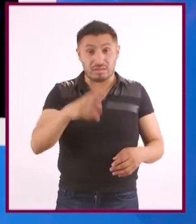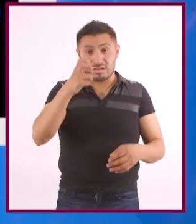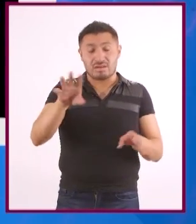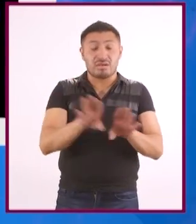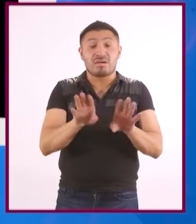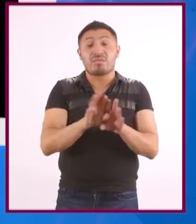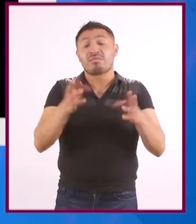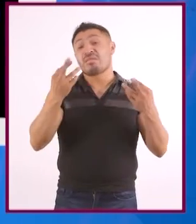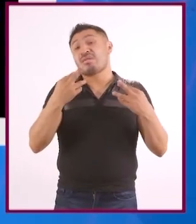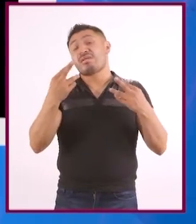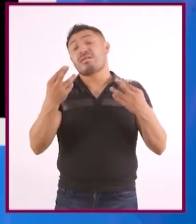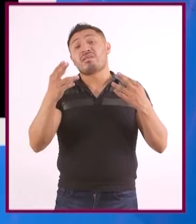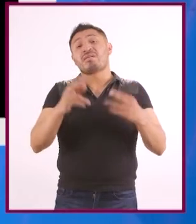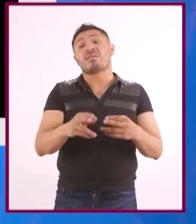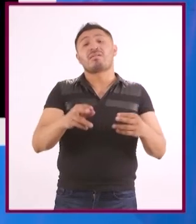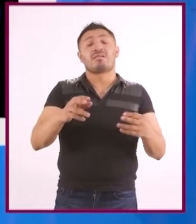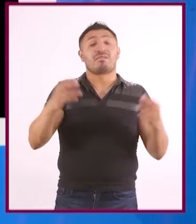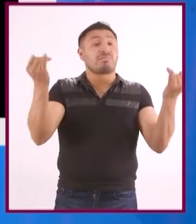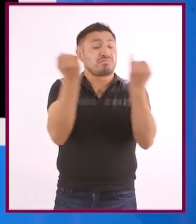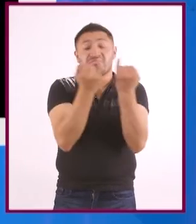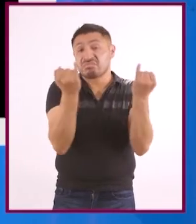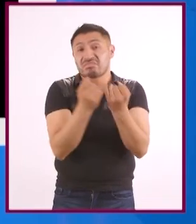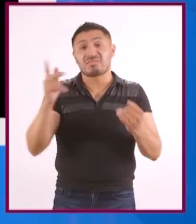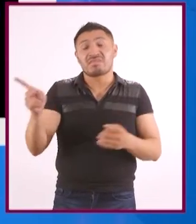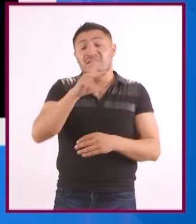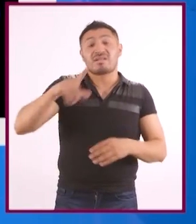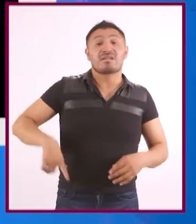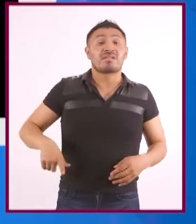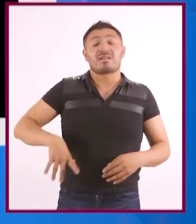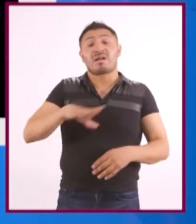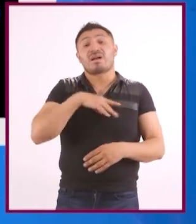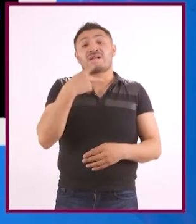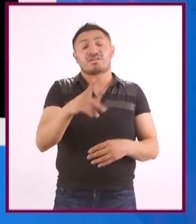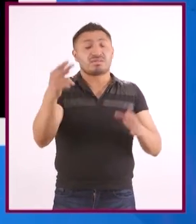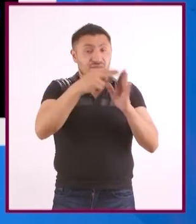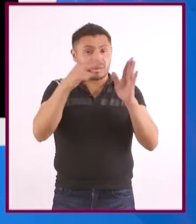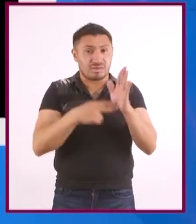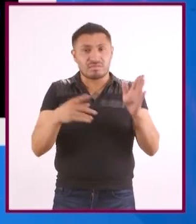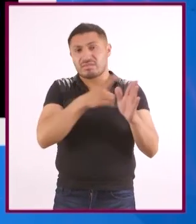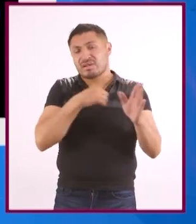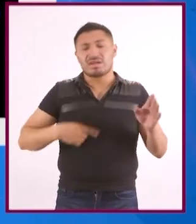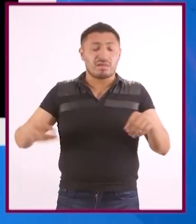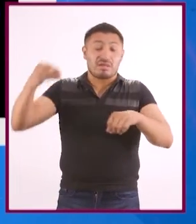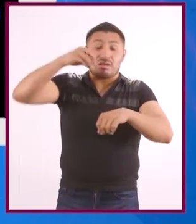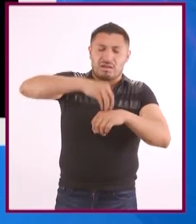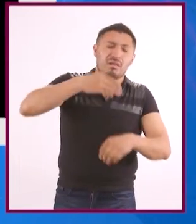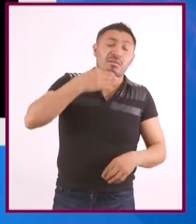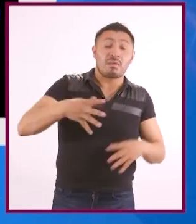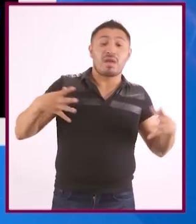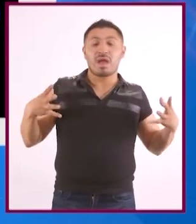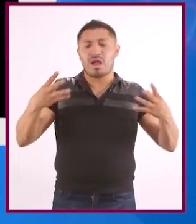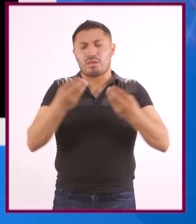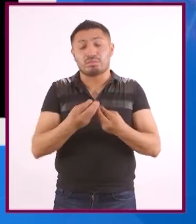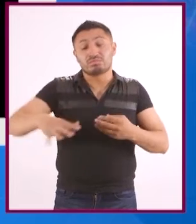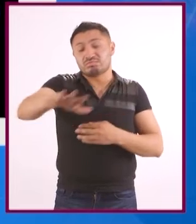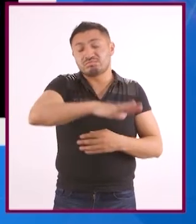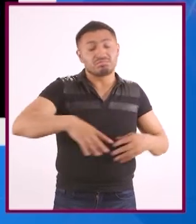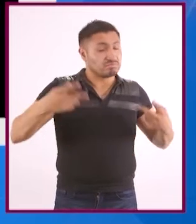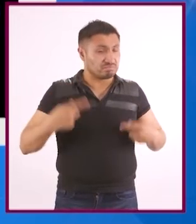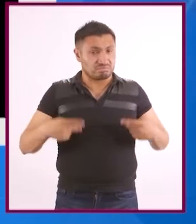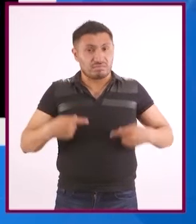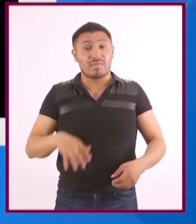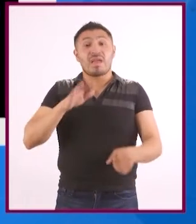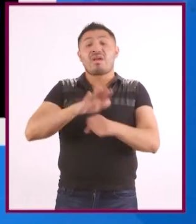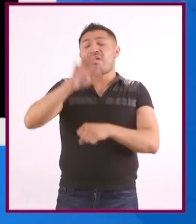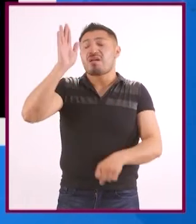del Estado, el cual pues tiene su propia normatividad y tiene que aplicarla al conjunto de la ciudadanía. Lo que